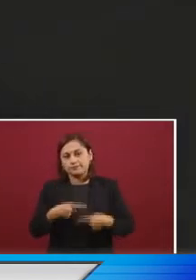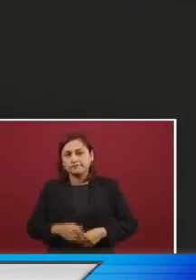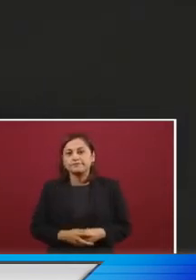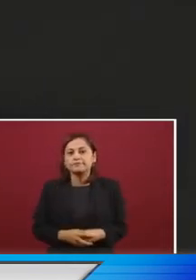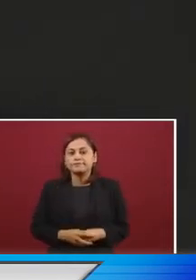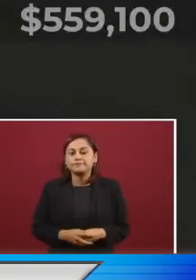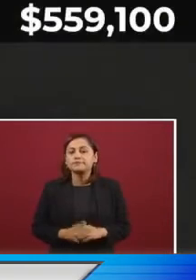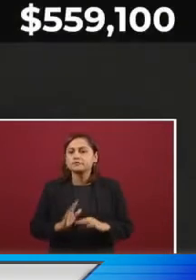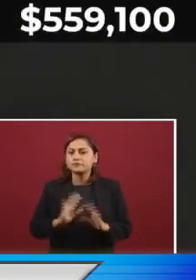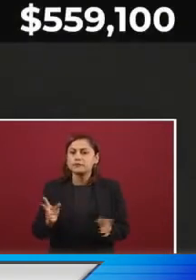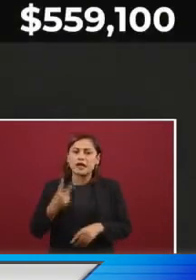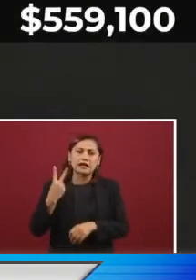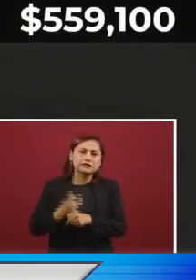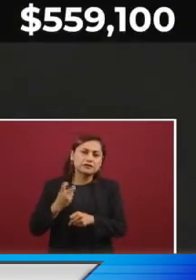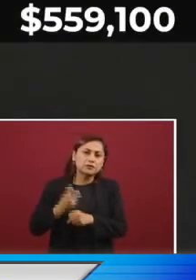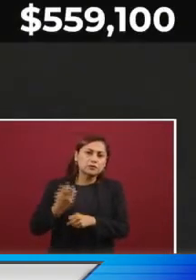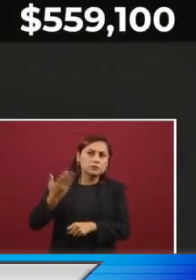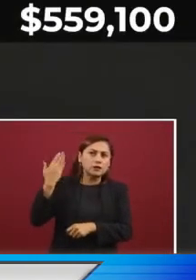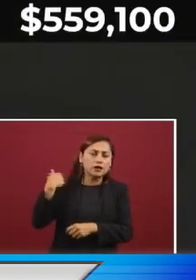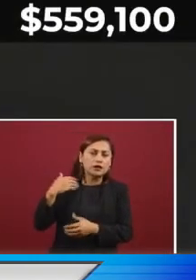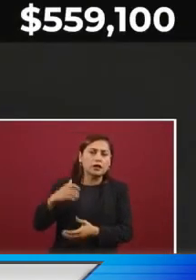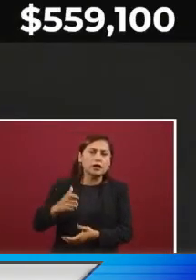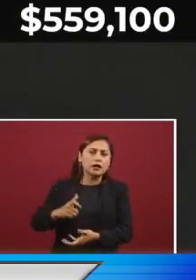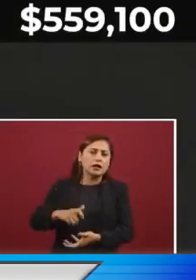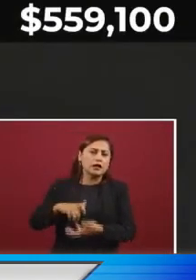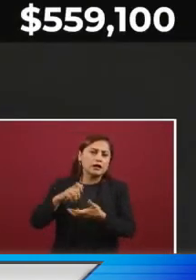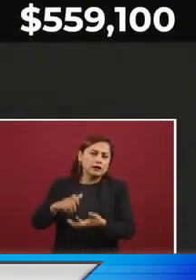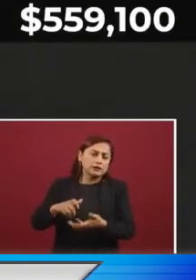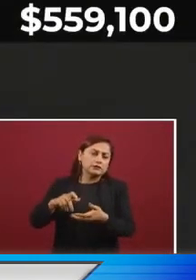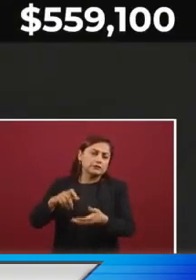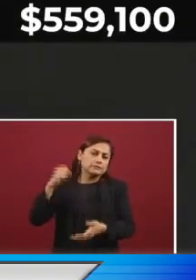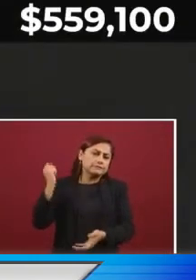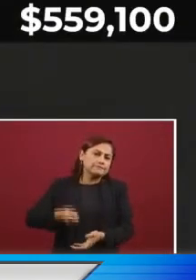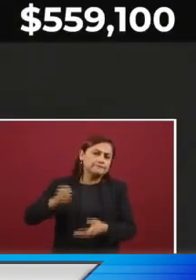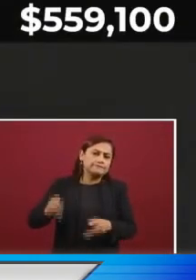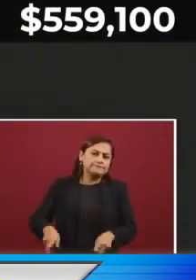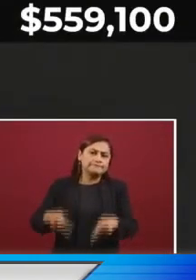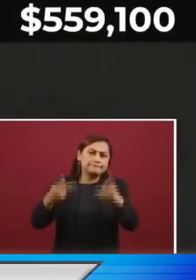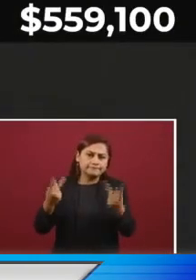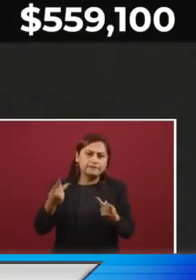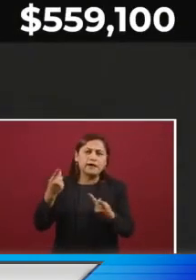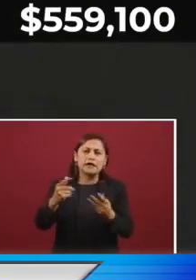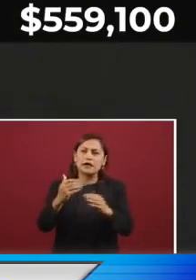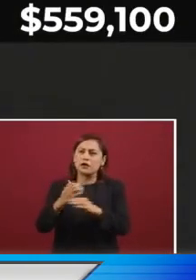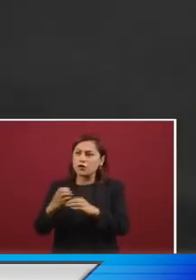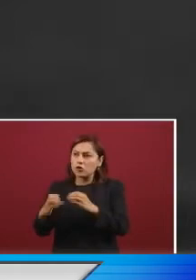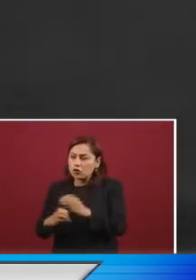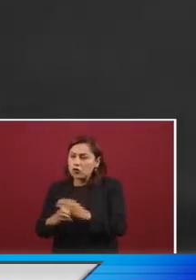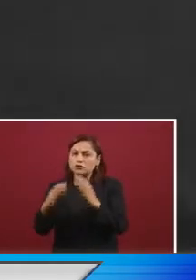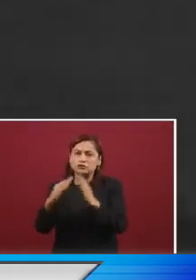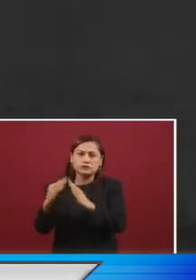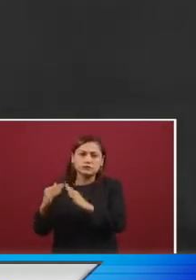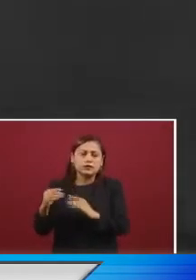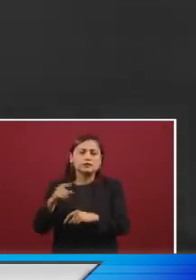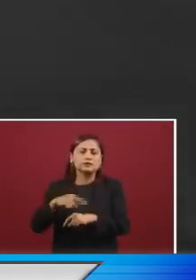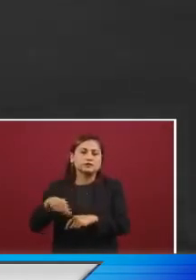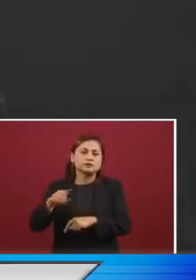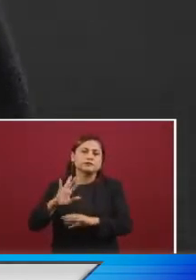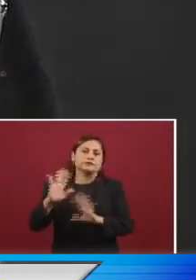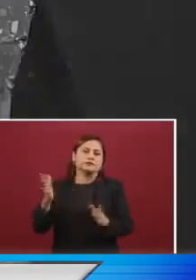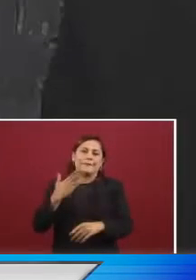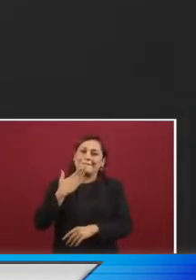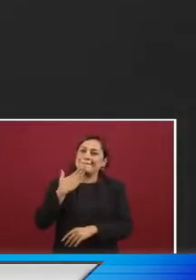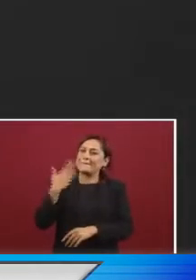en efectivo para canalizarlos de igual modo a los pueblos más necesitados en México y realizará una investigación para saber el destino de los